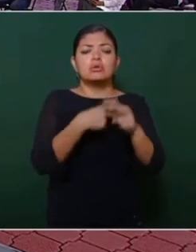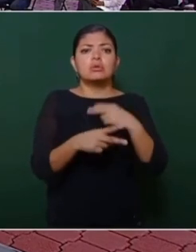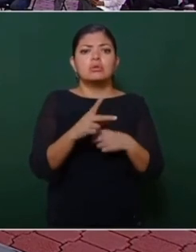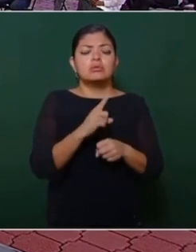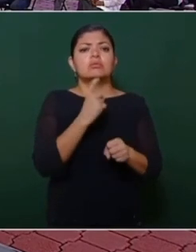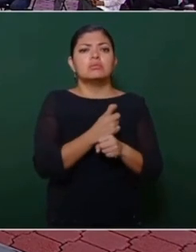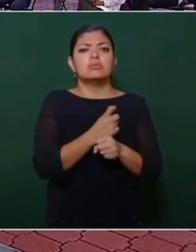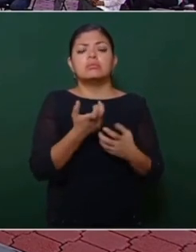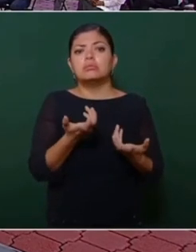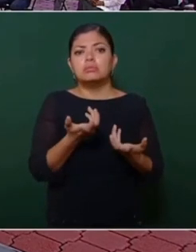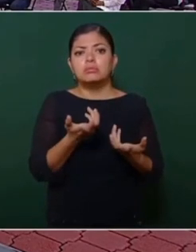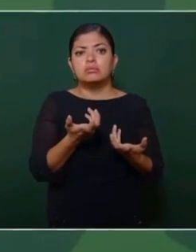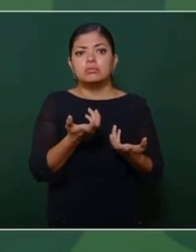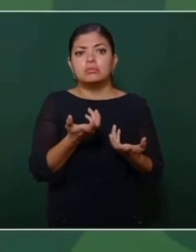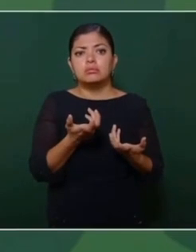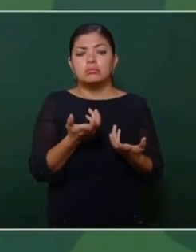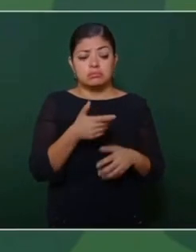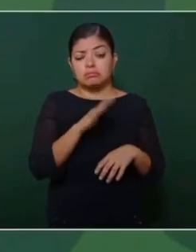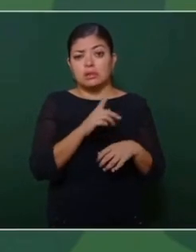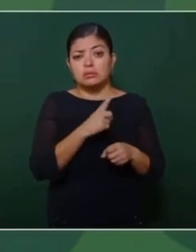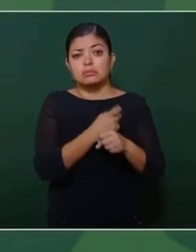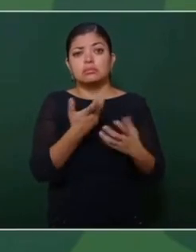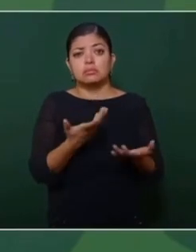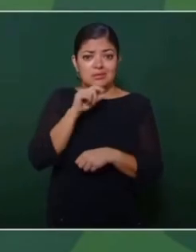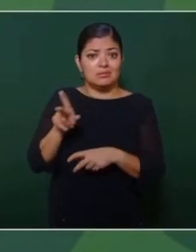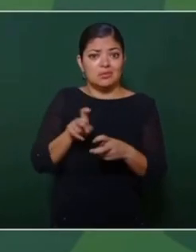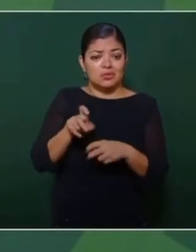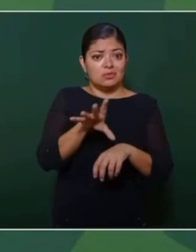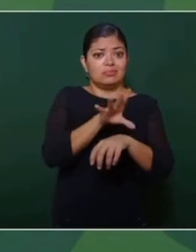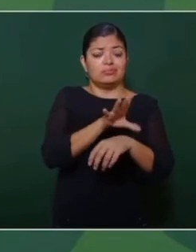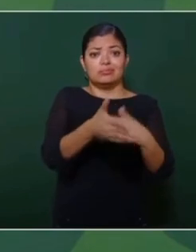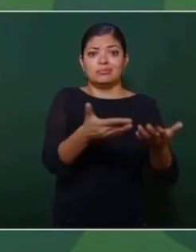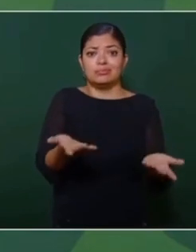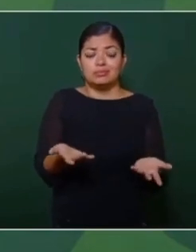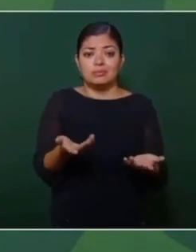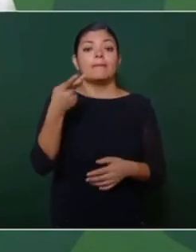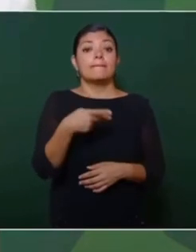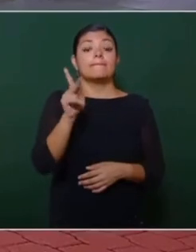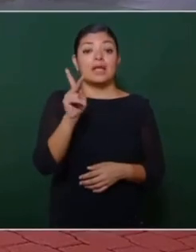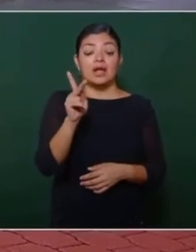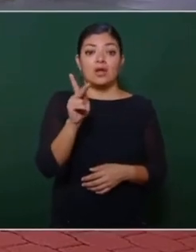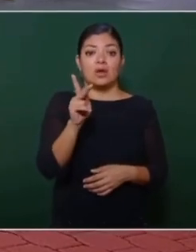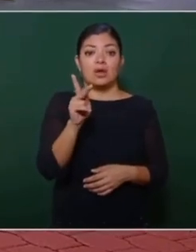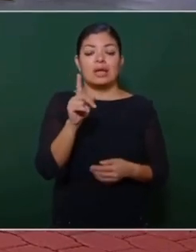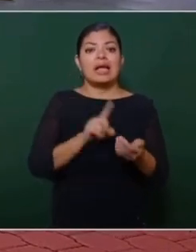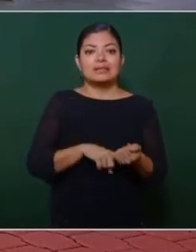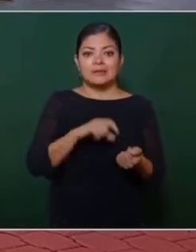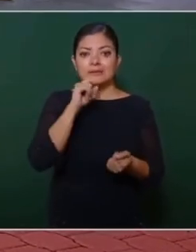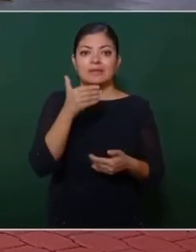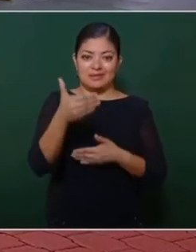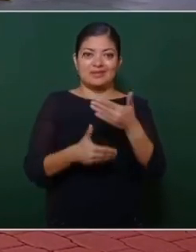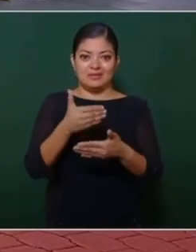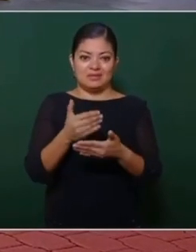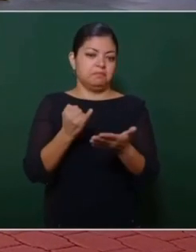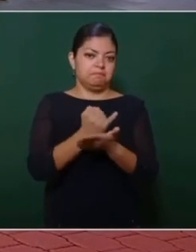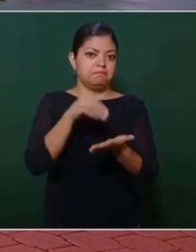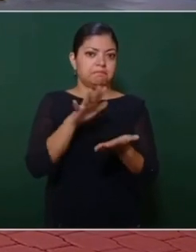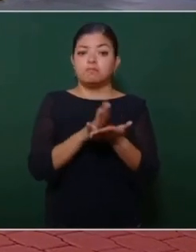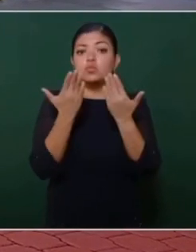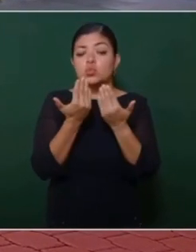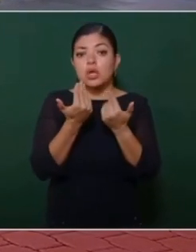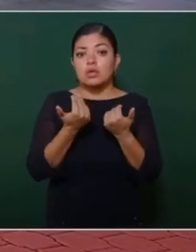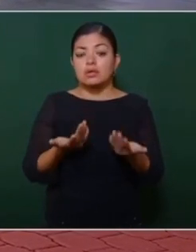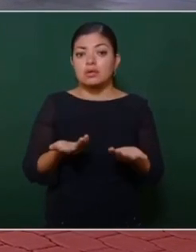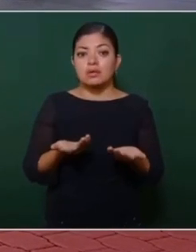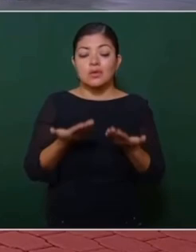su mayoría, en su mayor cantidad, con gas? Pero además en los procedimientos se establece también que no